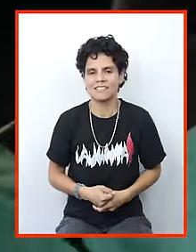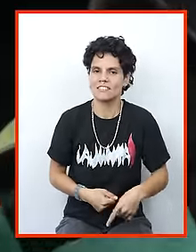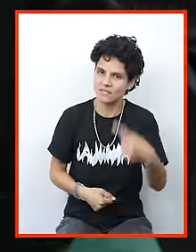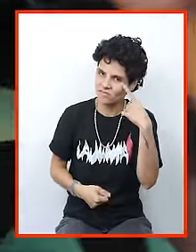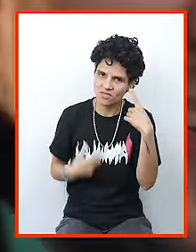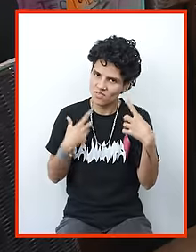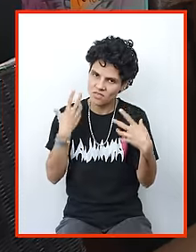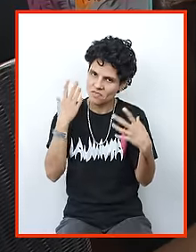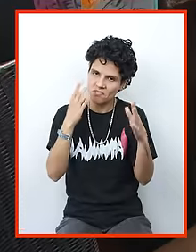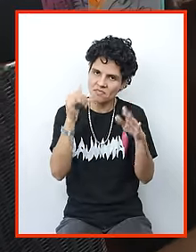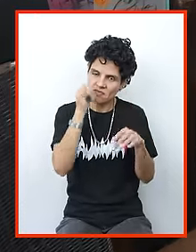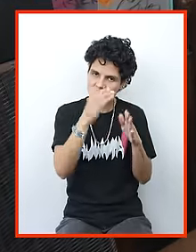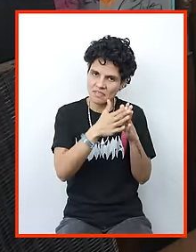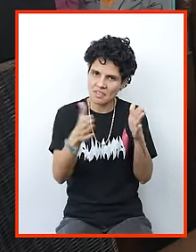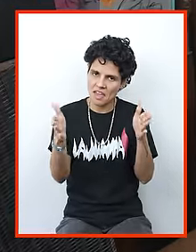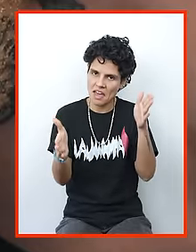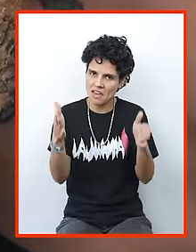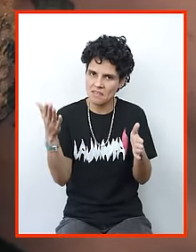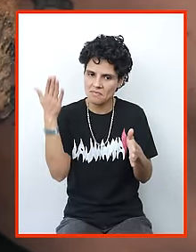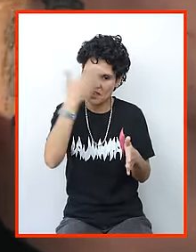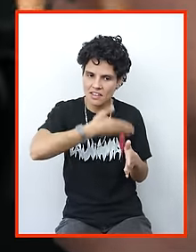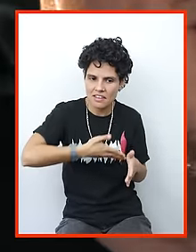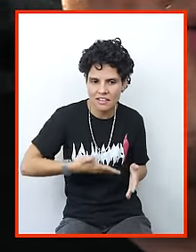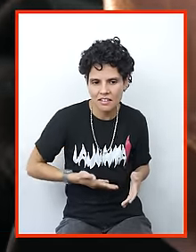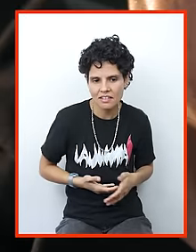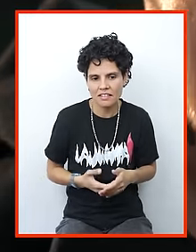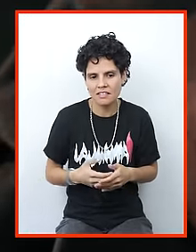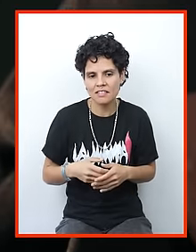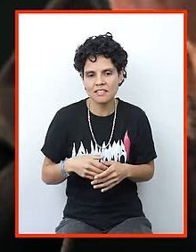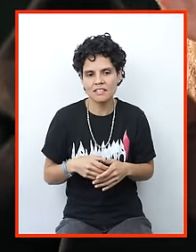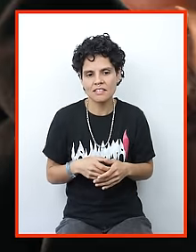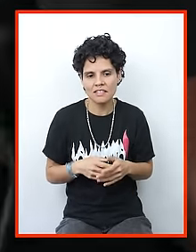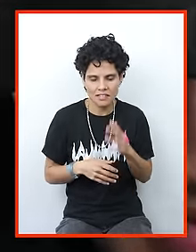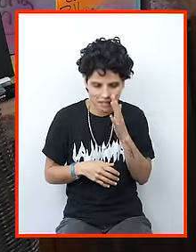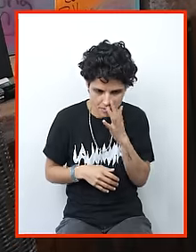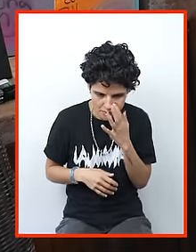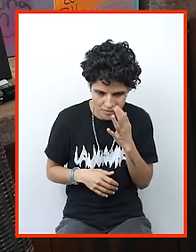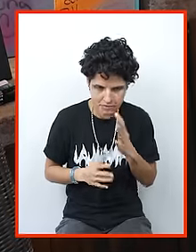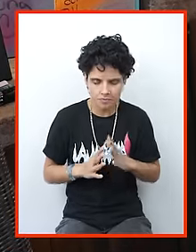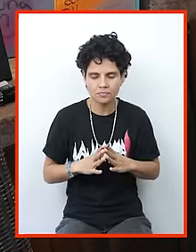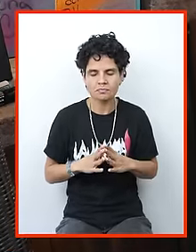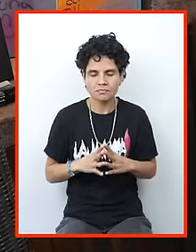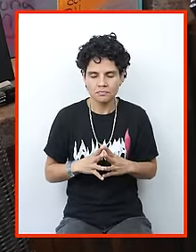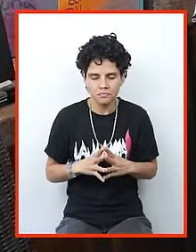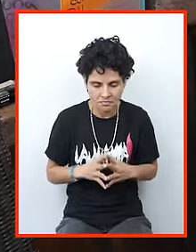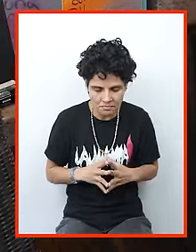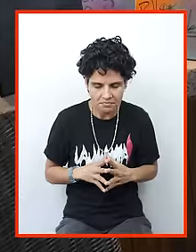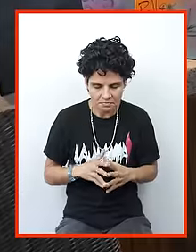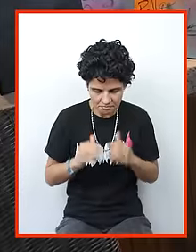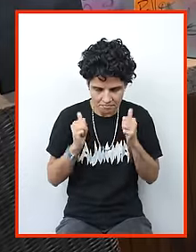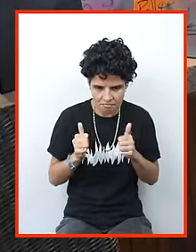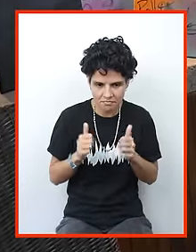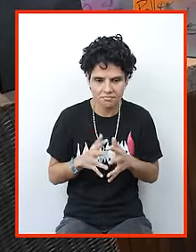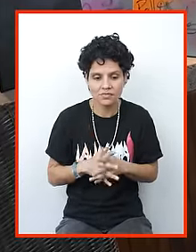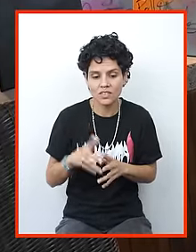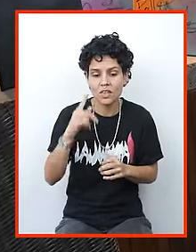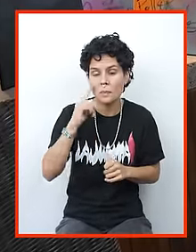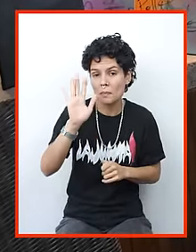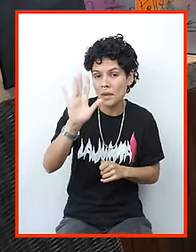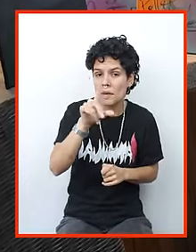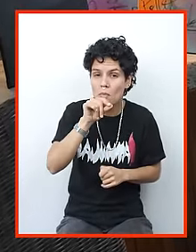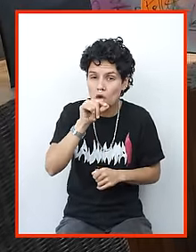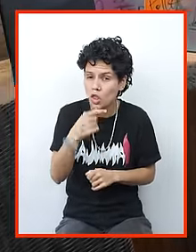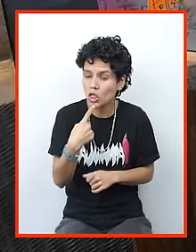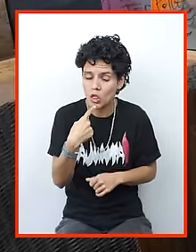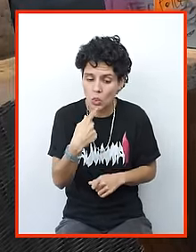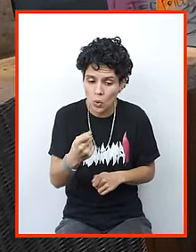Sorry, estoy en mi arquera. Qué buena, hoy se pasaron. Ikigai Bazar, muchas gracias. Ikigai Bazar, préstame un poquito que el pollo